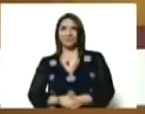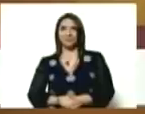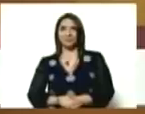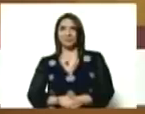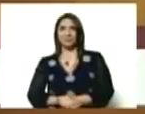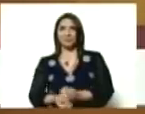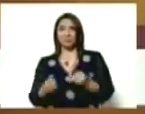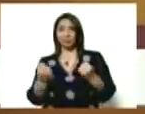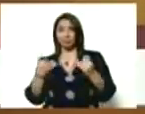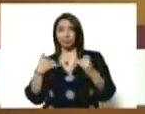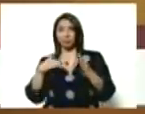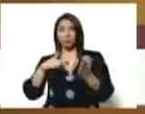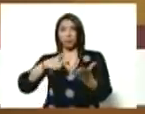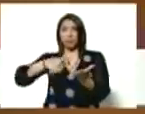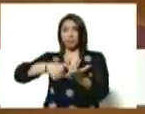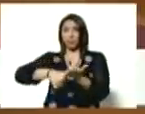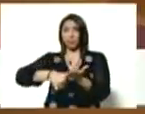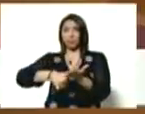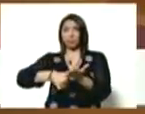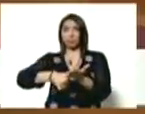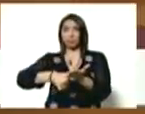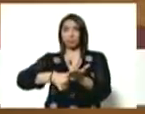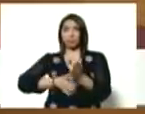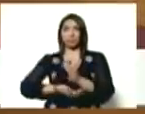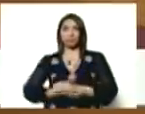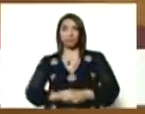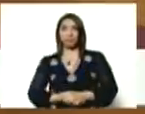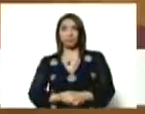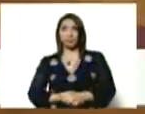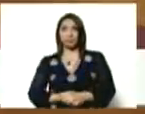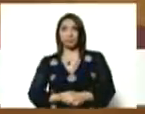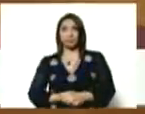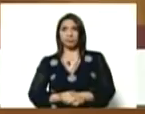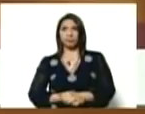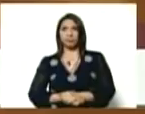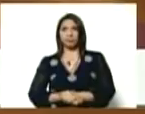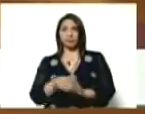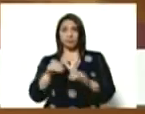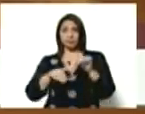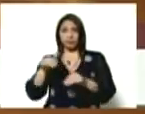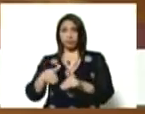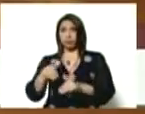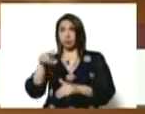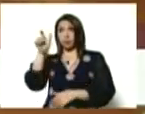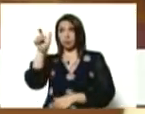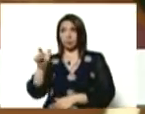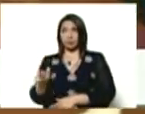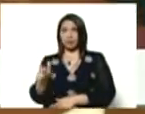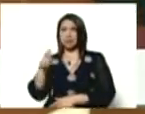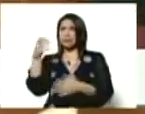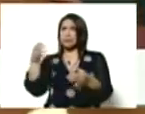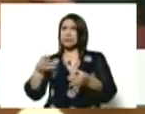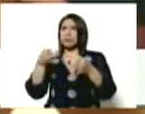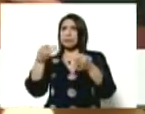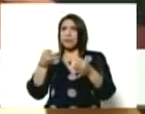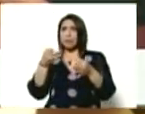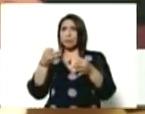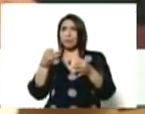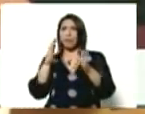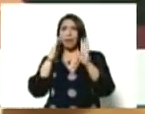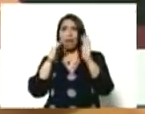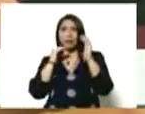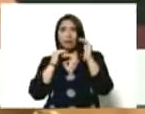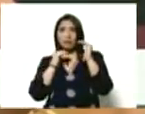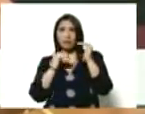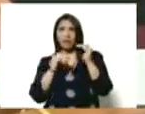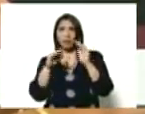de identificación y capta la huella dactilar del votante, siempre atendiendo a las medidas de distanciamiento